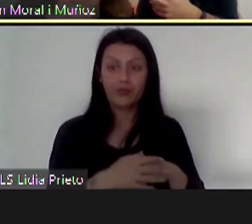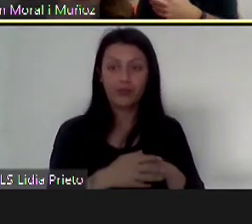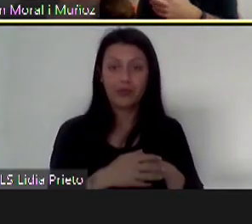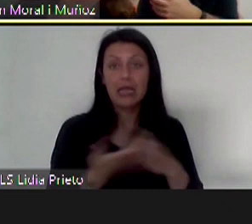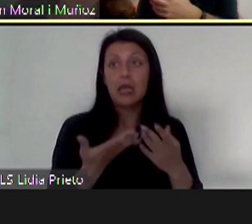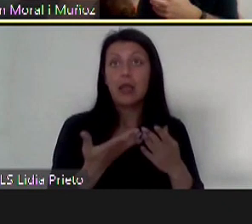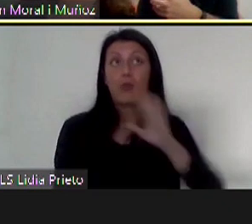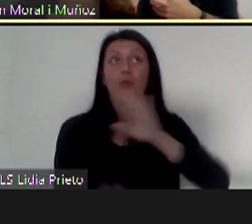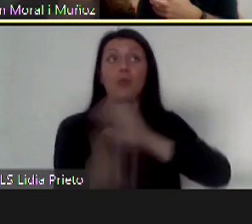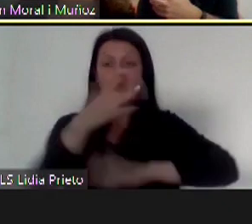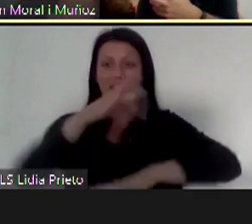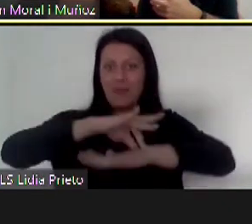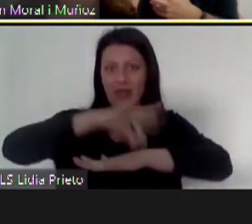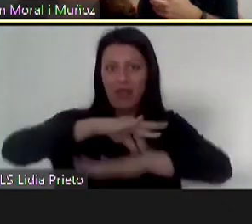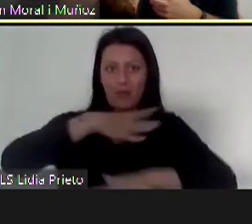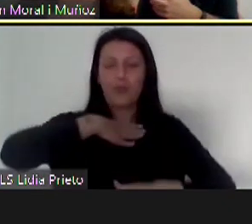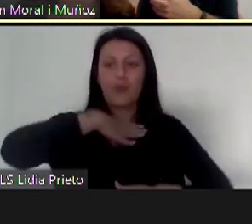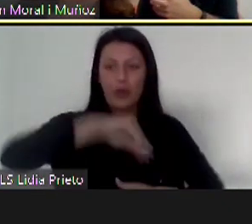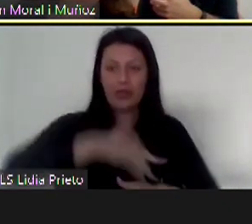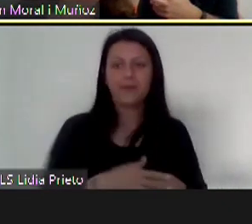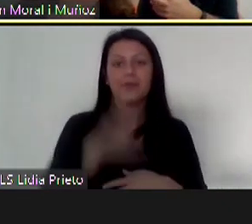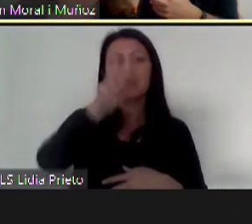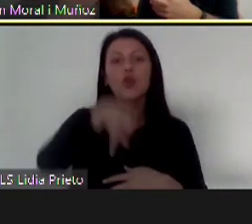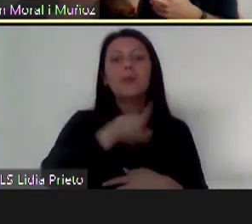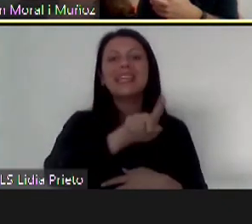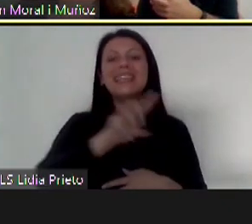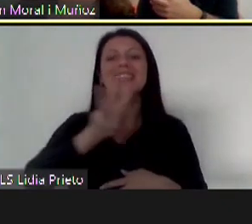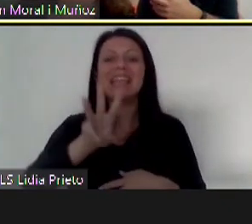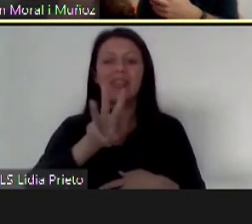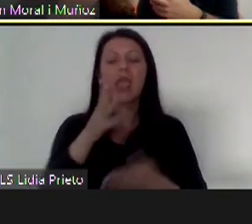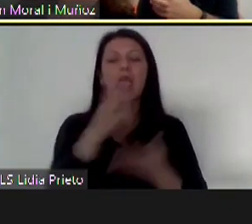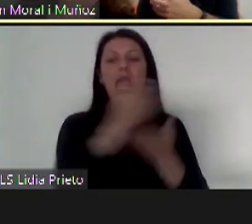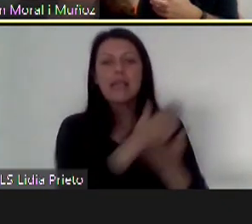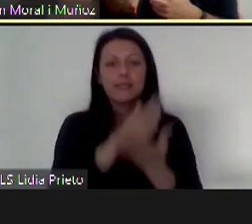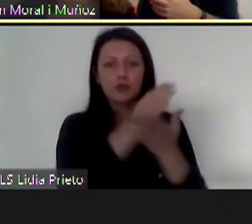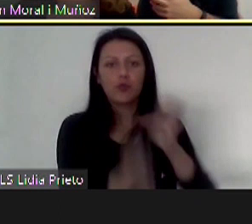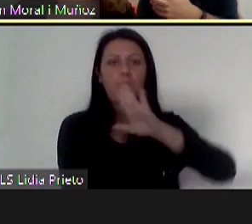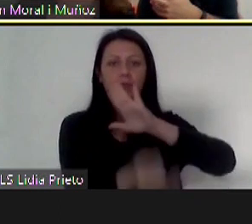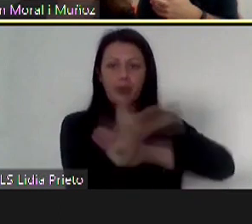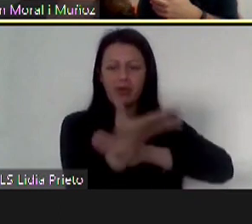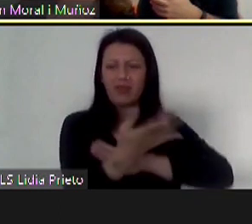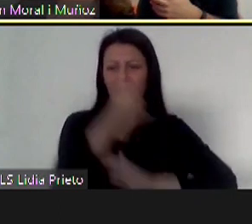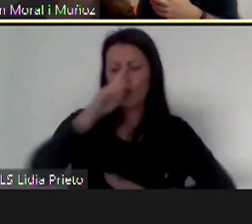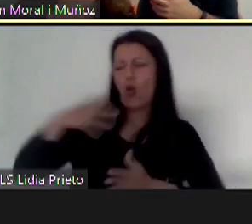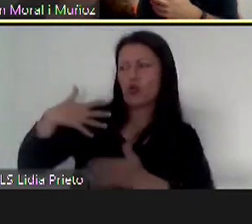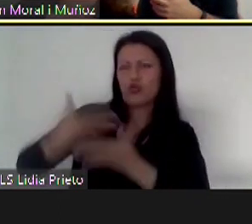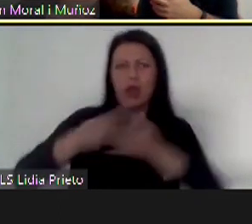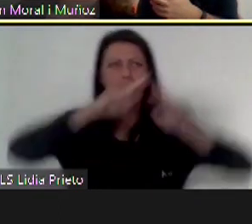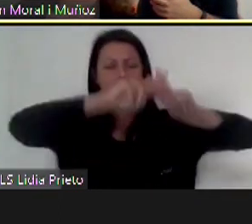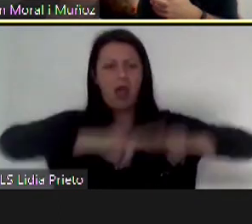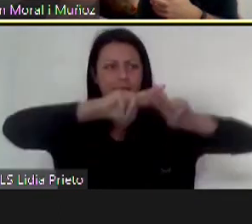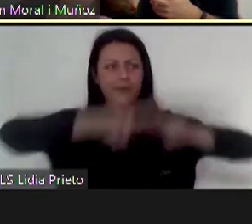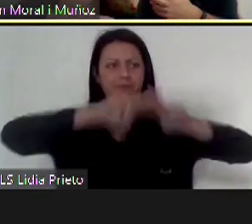enfermedad como tal, ¿no? En 2013 ya salió un estudio de más de 50 años de investigación en el que no habían